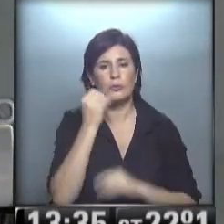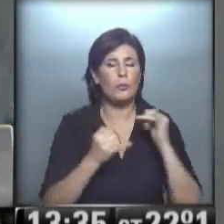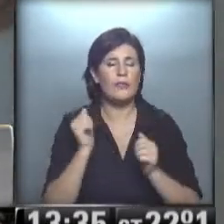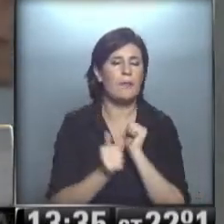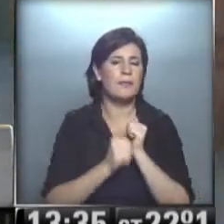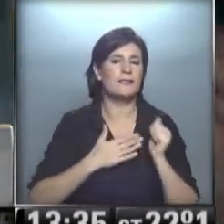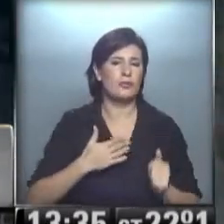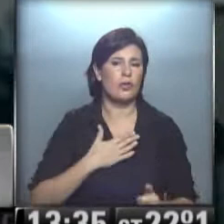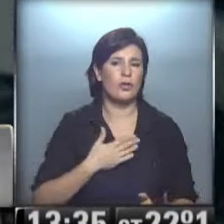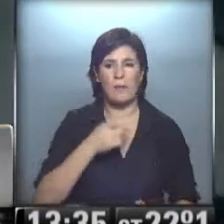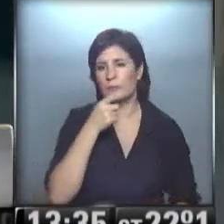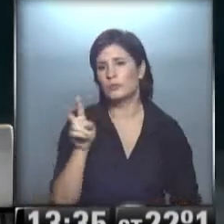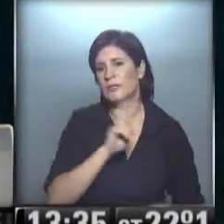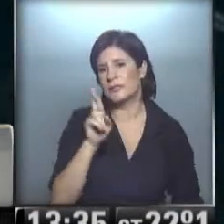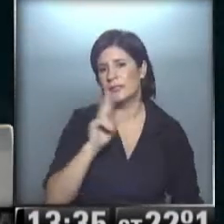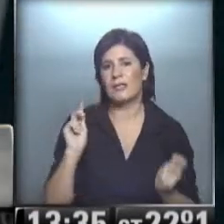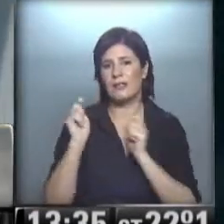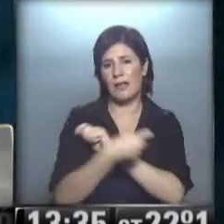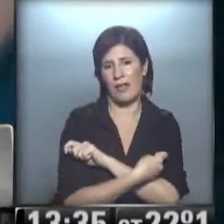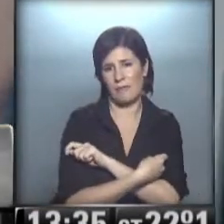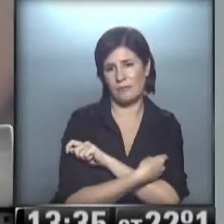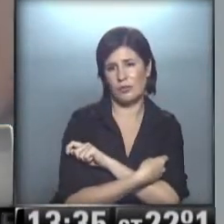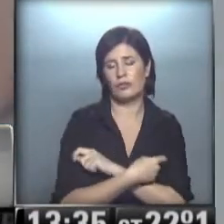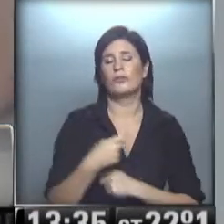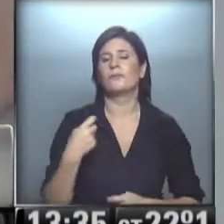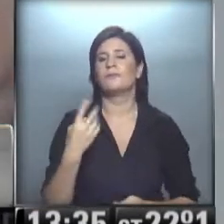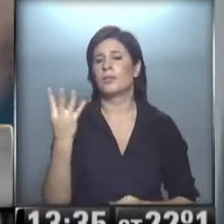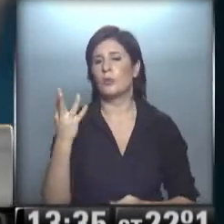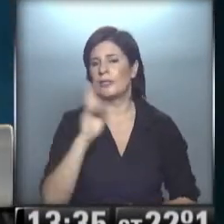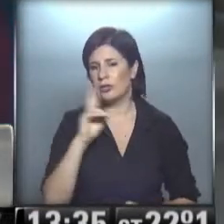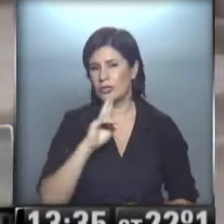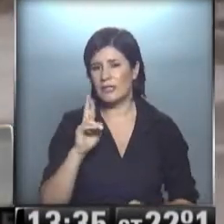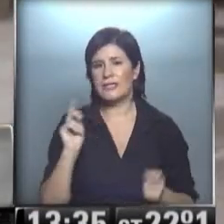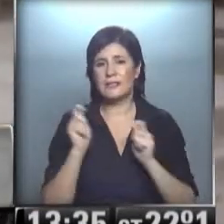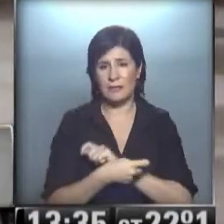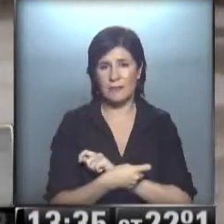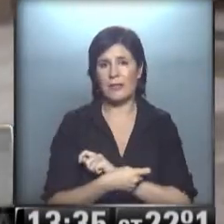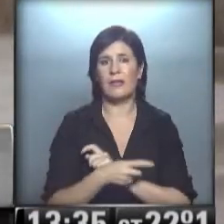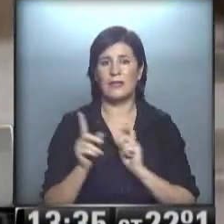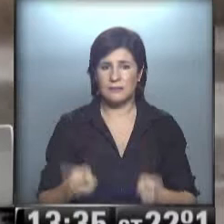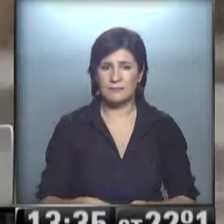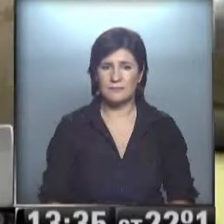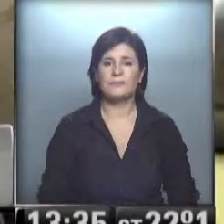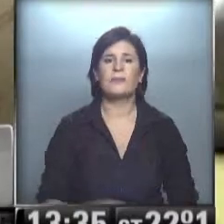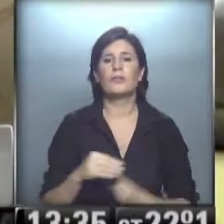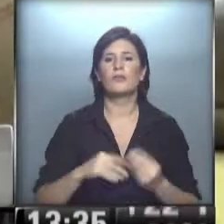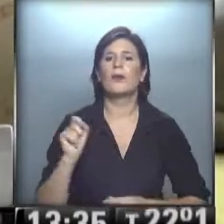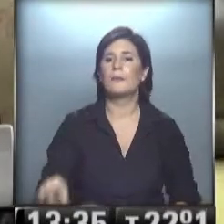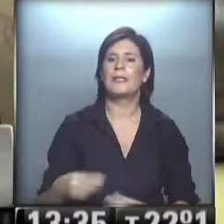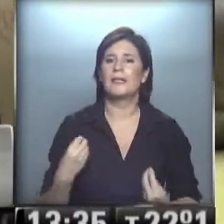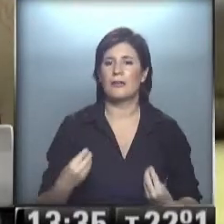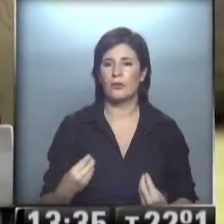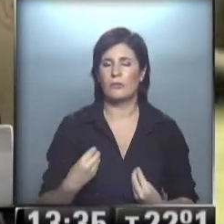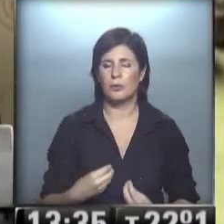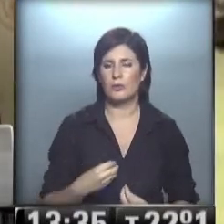de una chica transexual y cuatro chicas travestis y sus familias también, porque bueno, aquí se habla de la